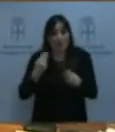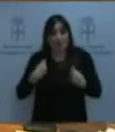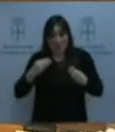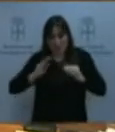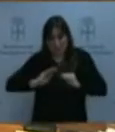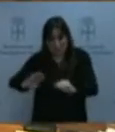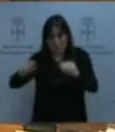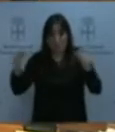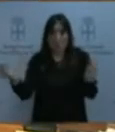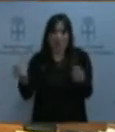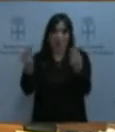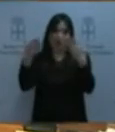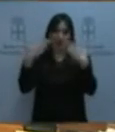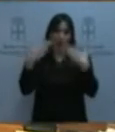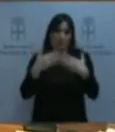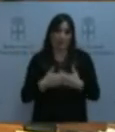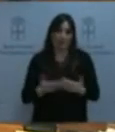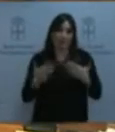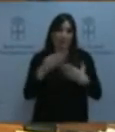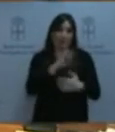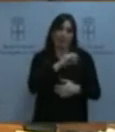García. Señor presidente, tiene la palabra.